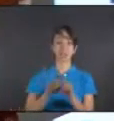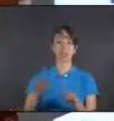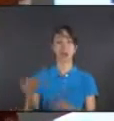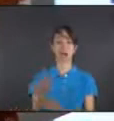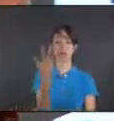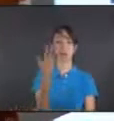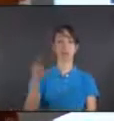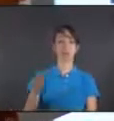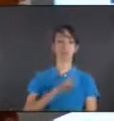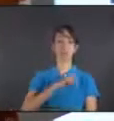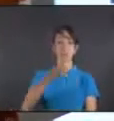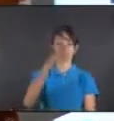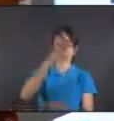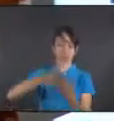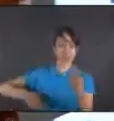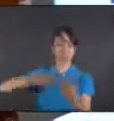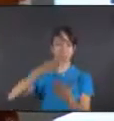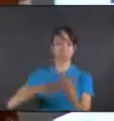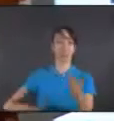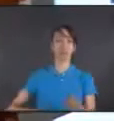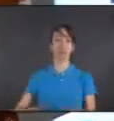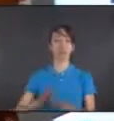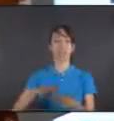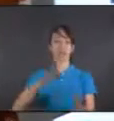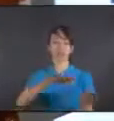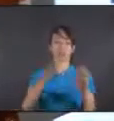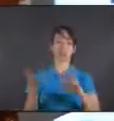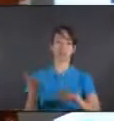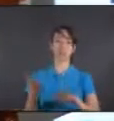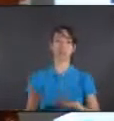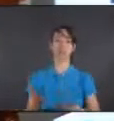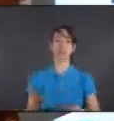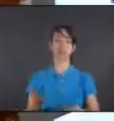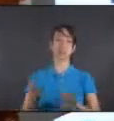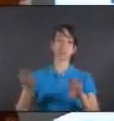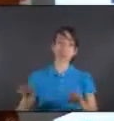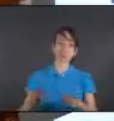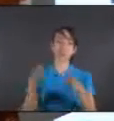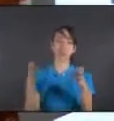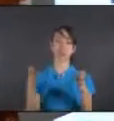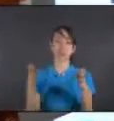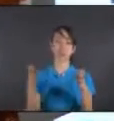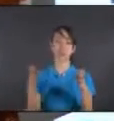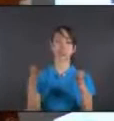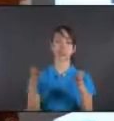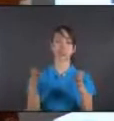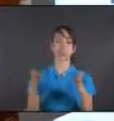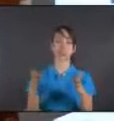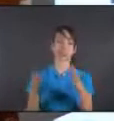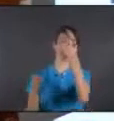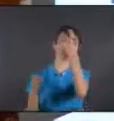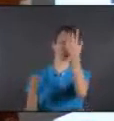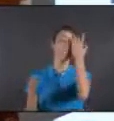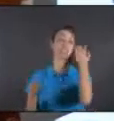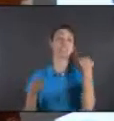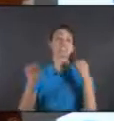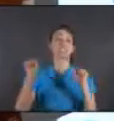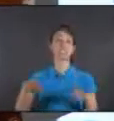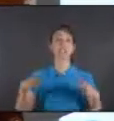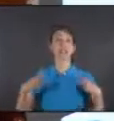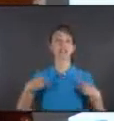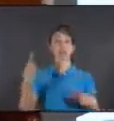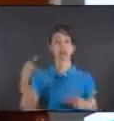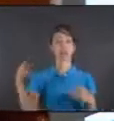el apostolado que venía a ser un reinicio de algo que mi apóstol, el doctor Otoniel Ríos Paredes,